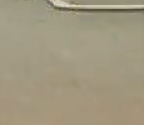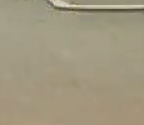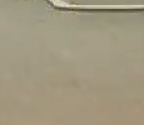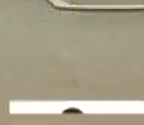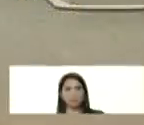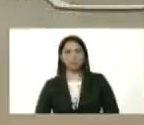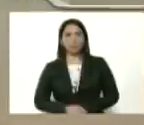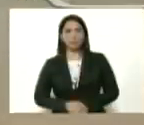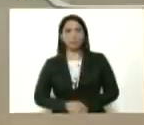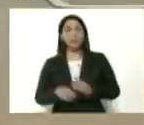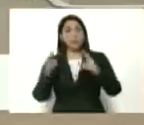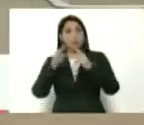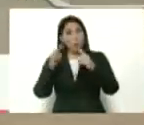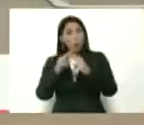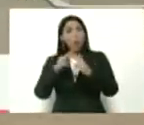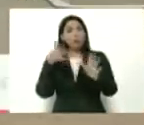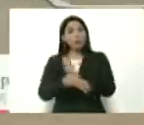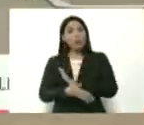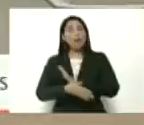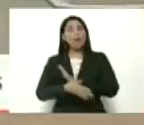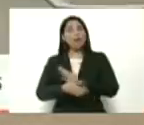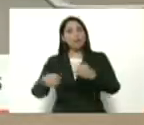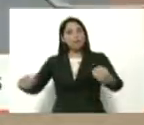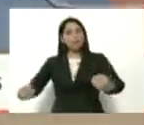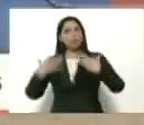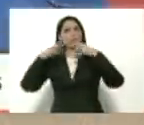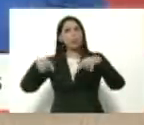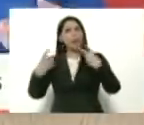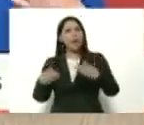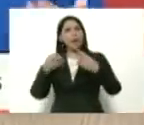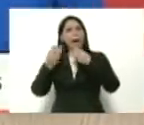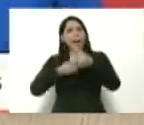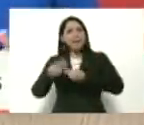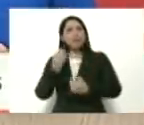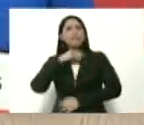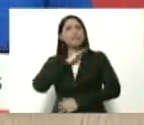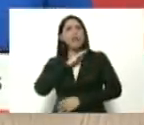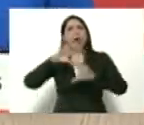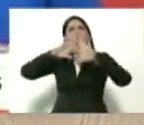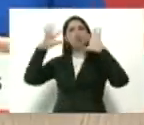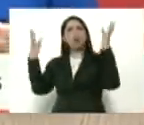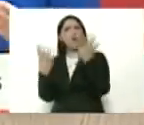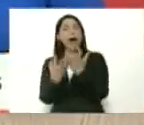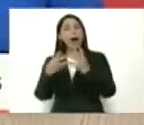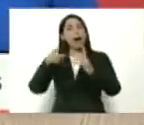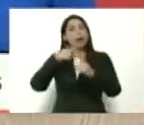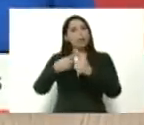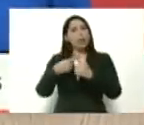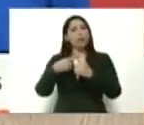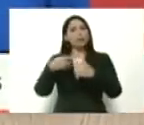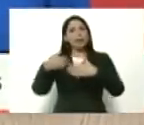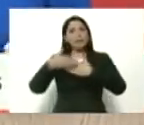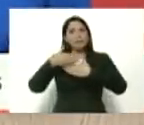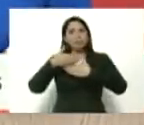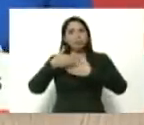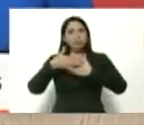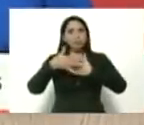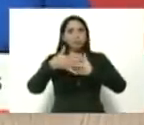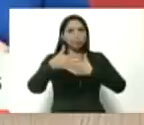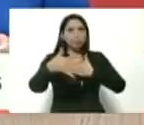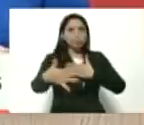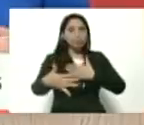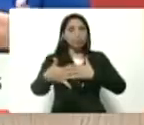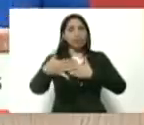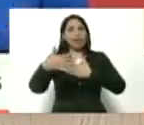un virus nuevo que ha generado una pandemia global, pero a medida que transcurre el tiempo, a